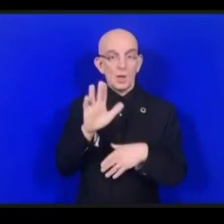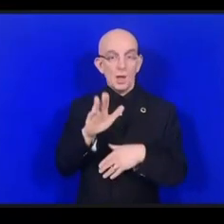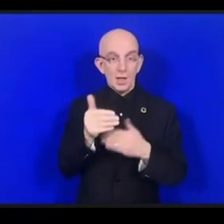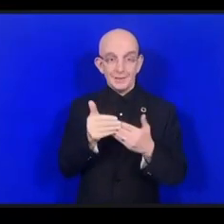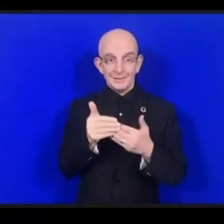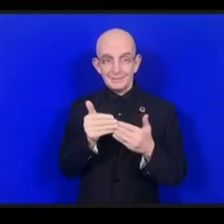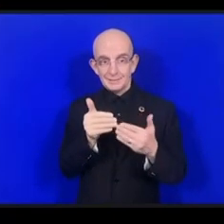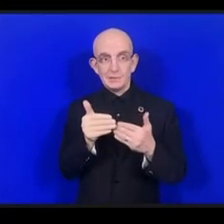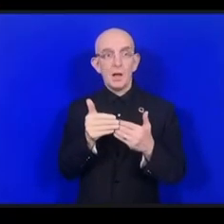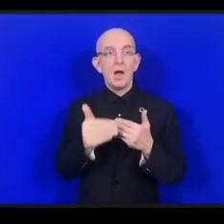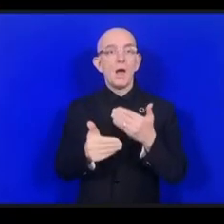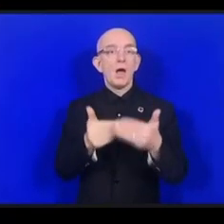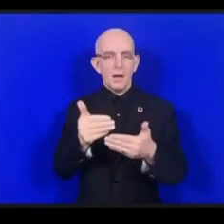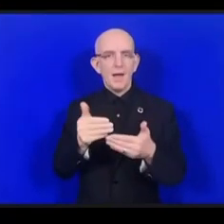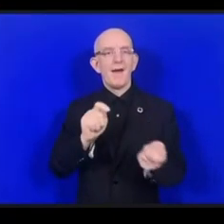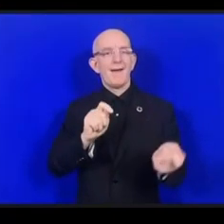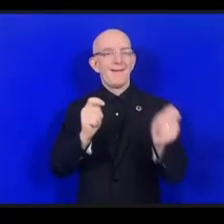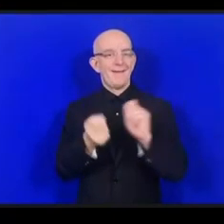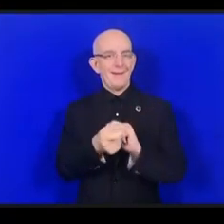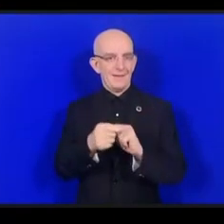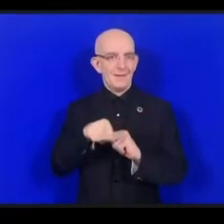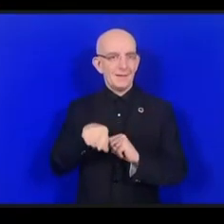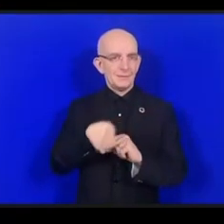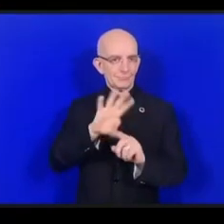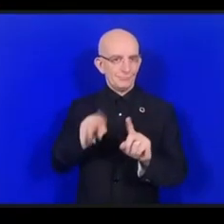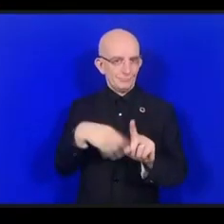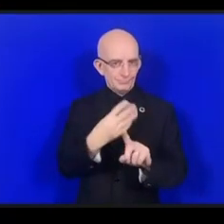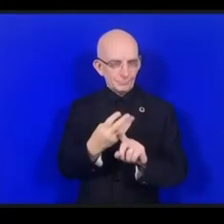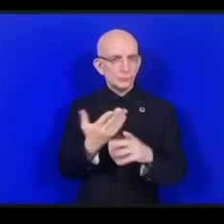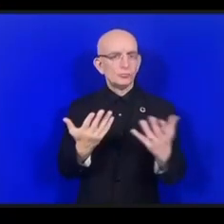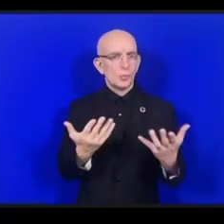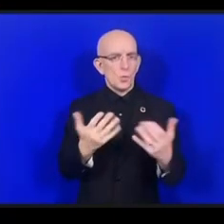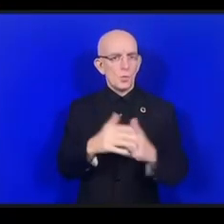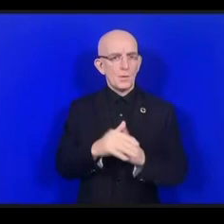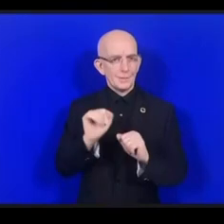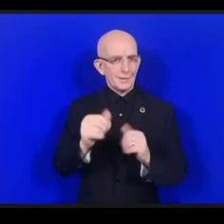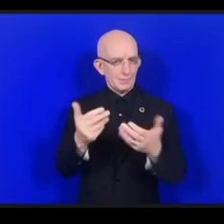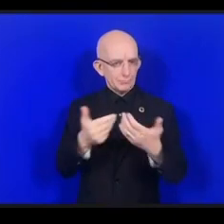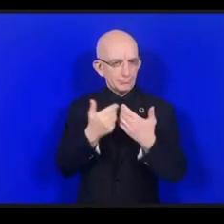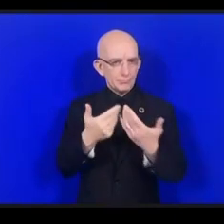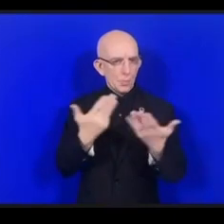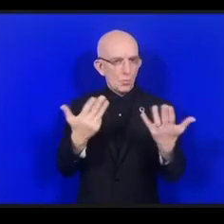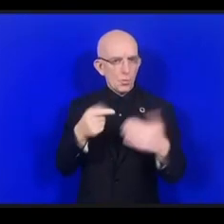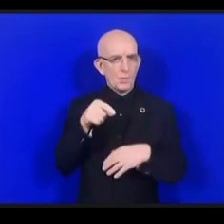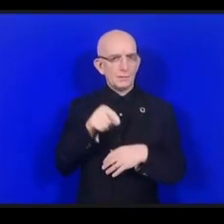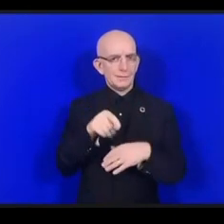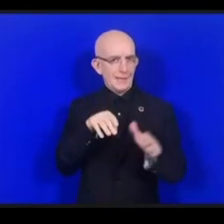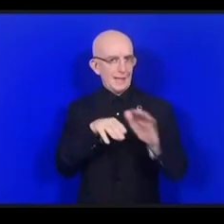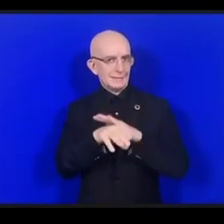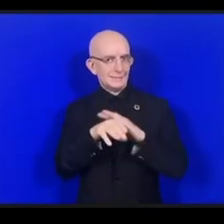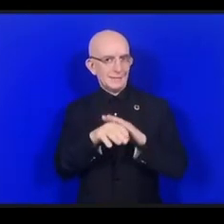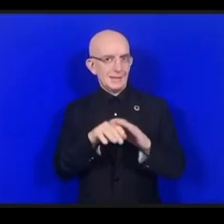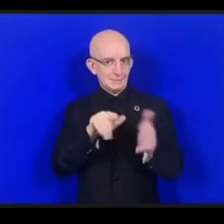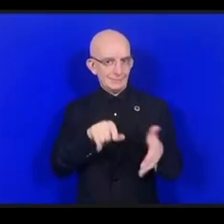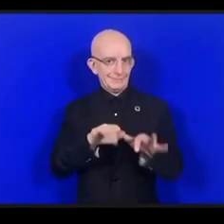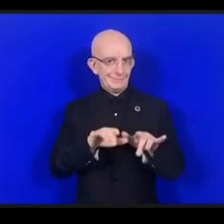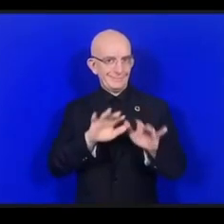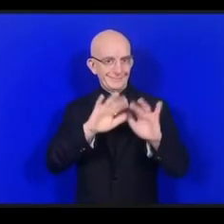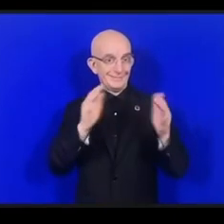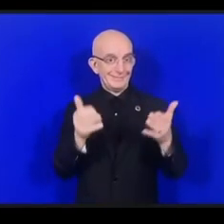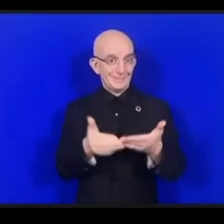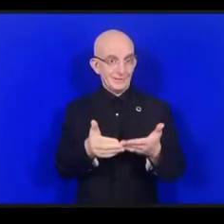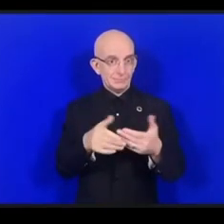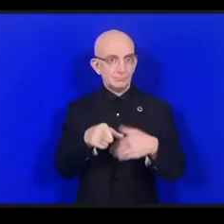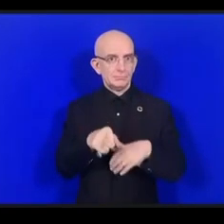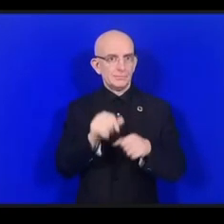2000 antes de las ods puedes puedes decirnos Cómo el acceso a internet ayuda a compensar las discapacidades